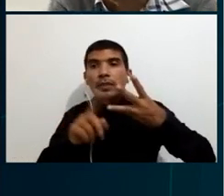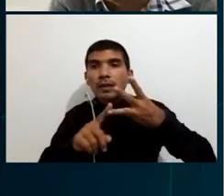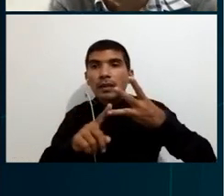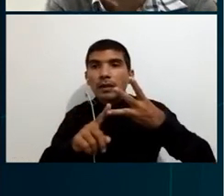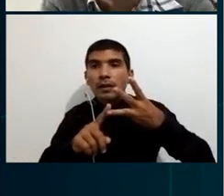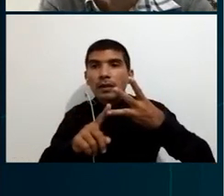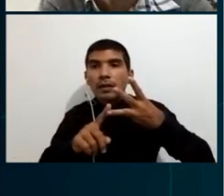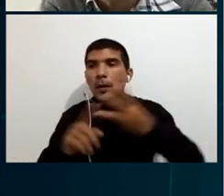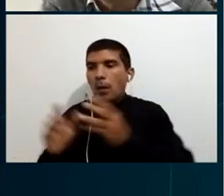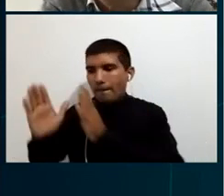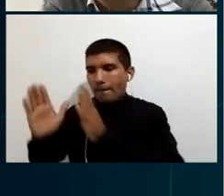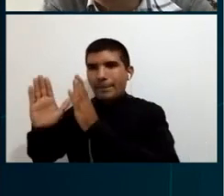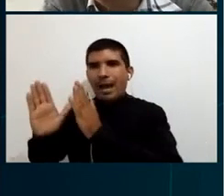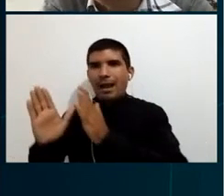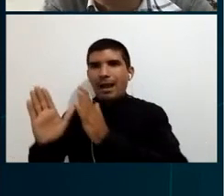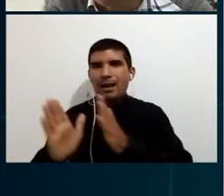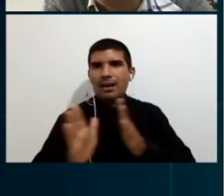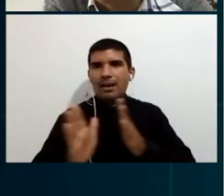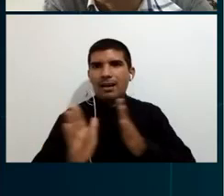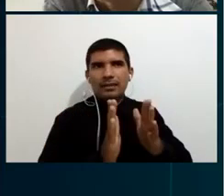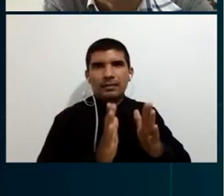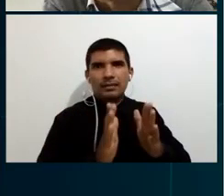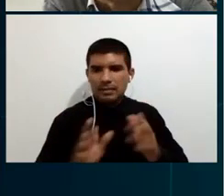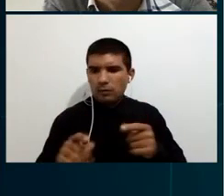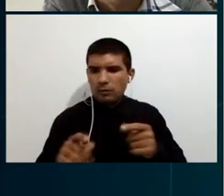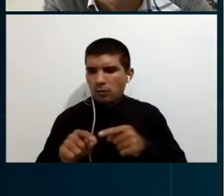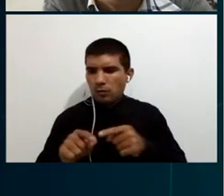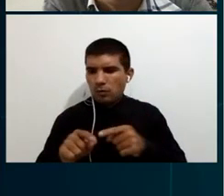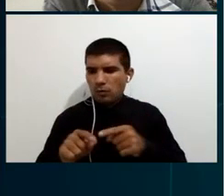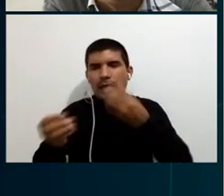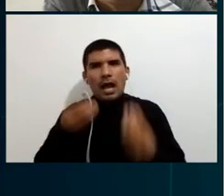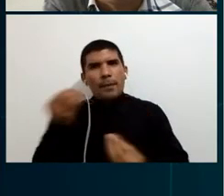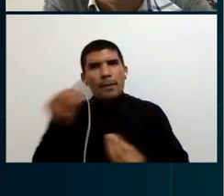transformación. En nuestro día a día puede ser